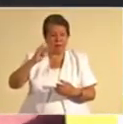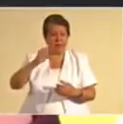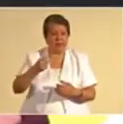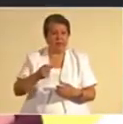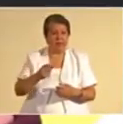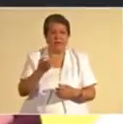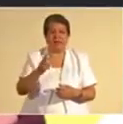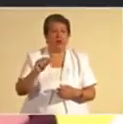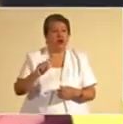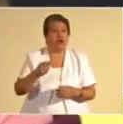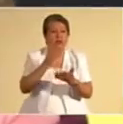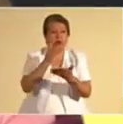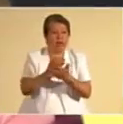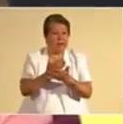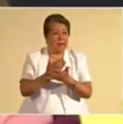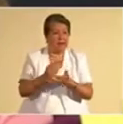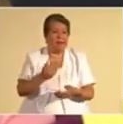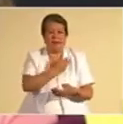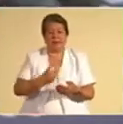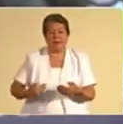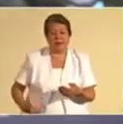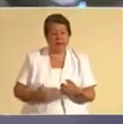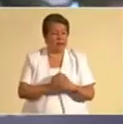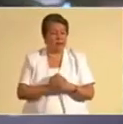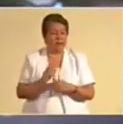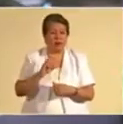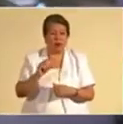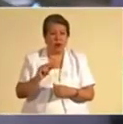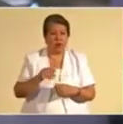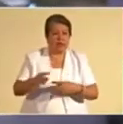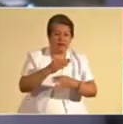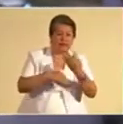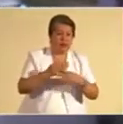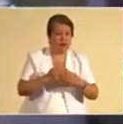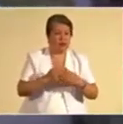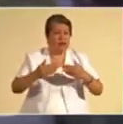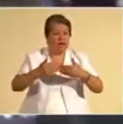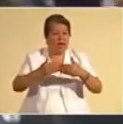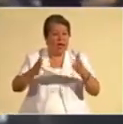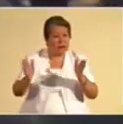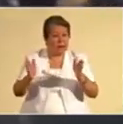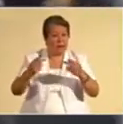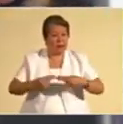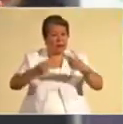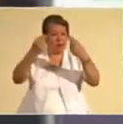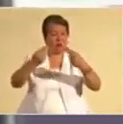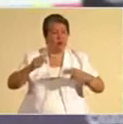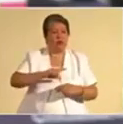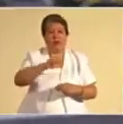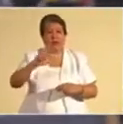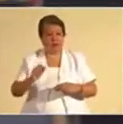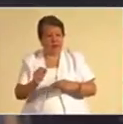de un alcalde, depende de todos. Y que los trámites no existan. Abre negocio, después te das de alta.